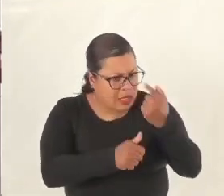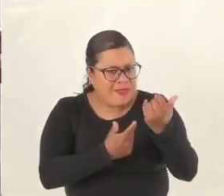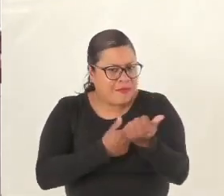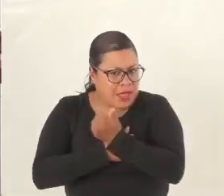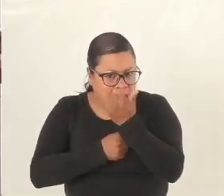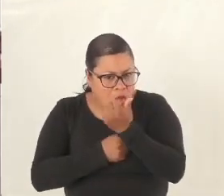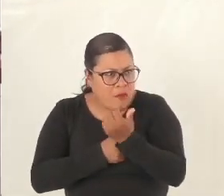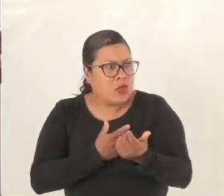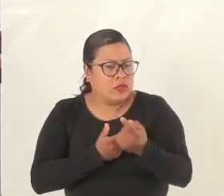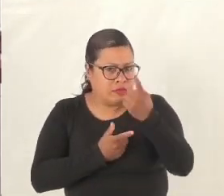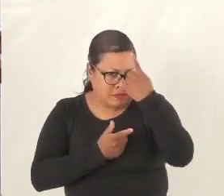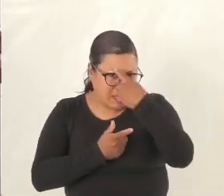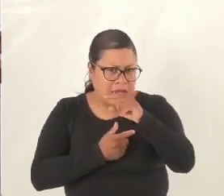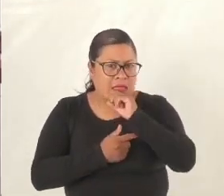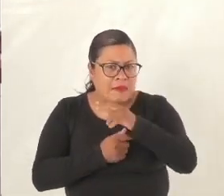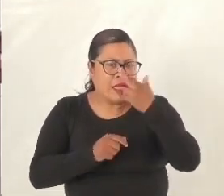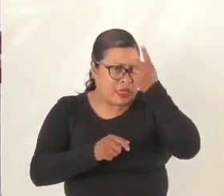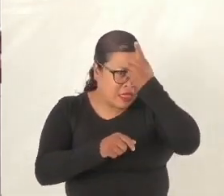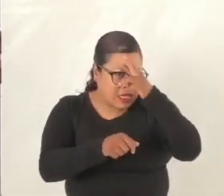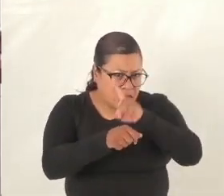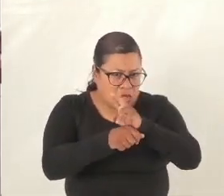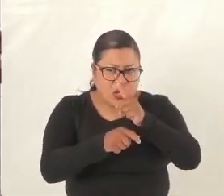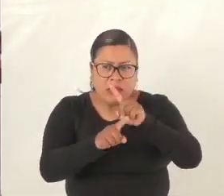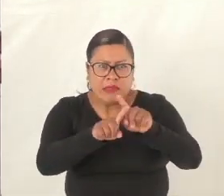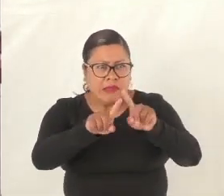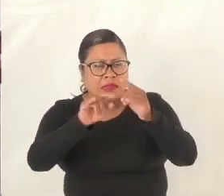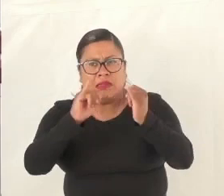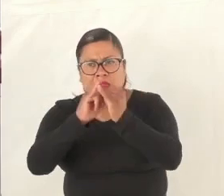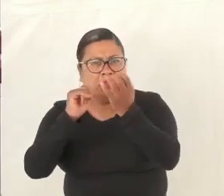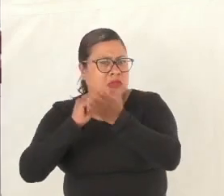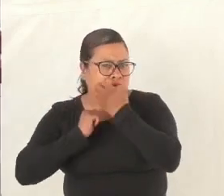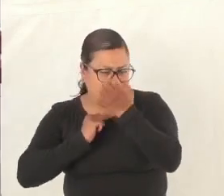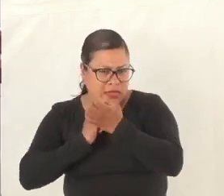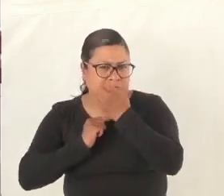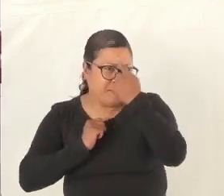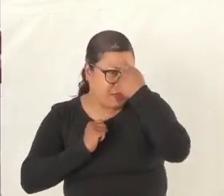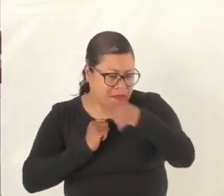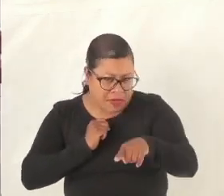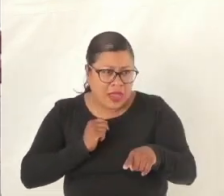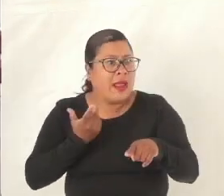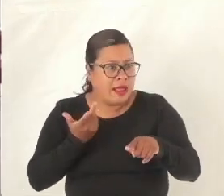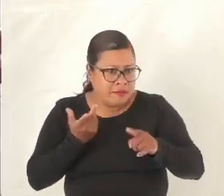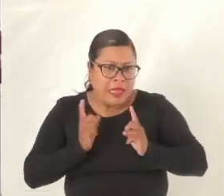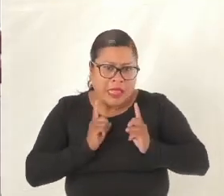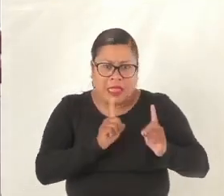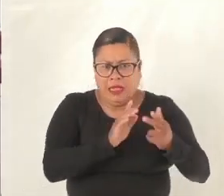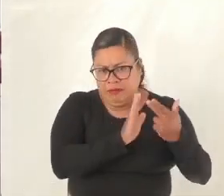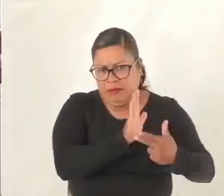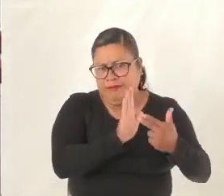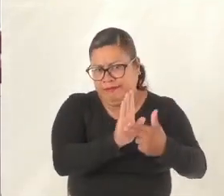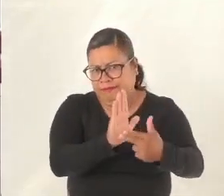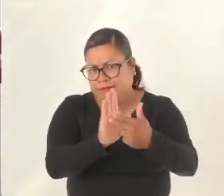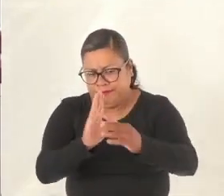sobre todo con cada uno de los titulares de las diferentes instituciones educativas para que se brinden talleres